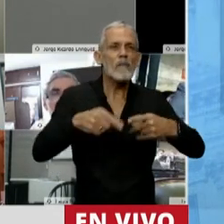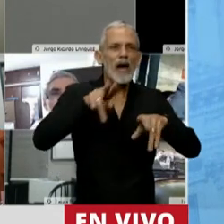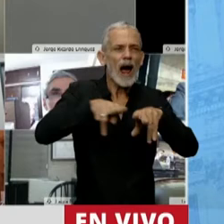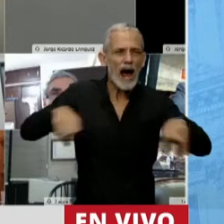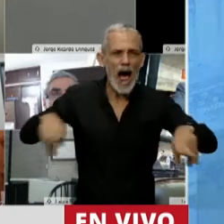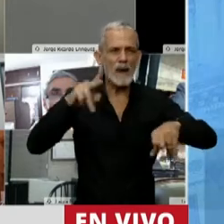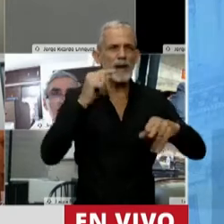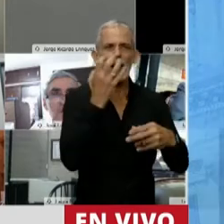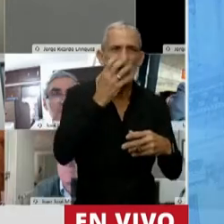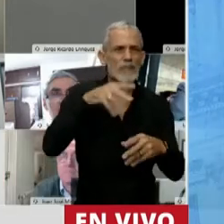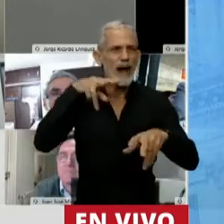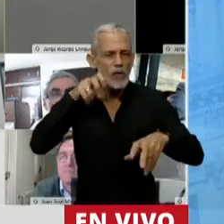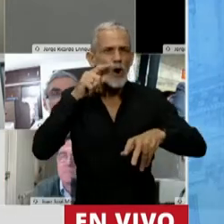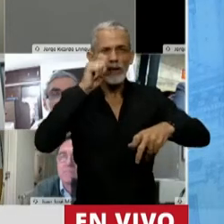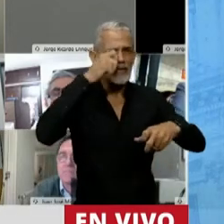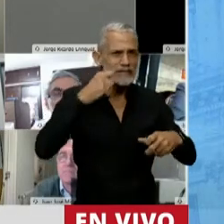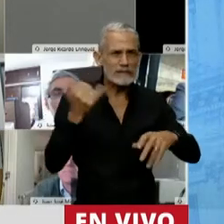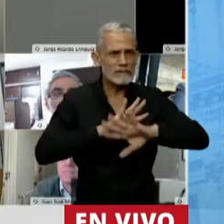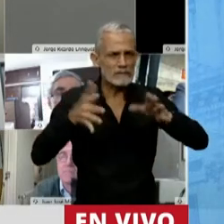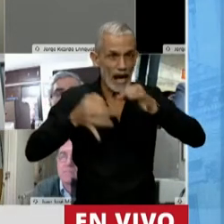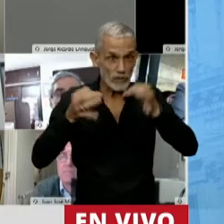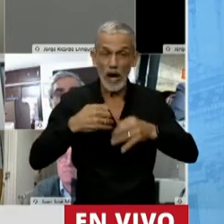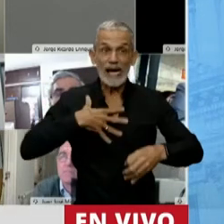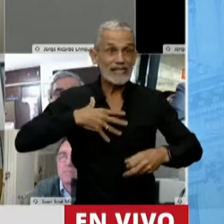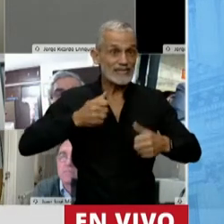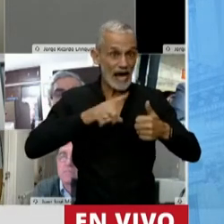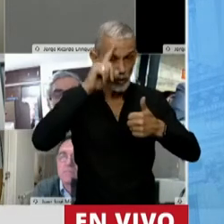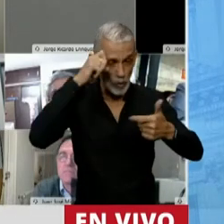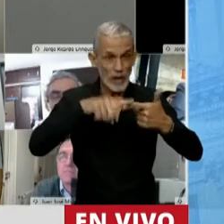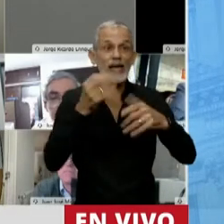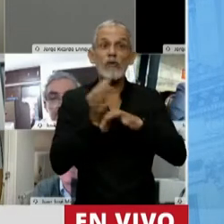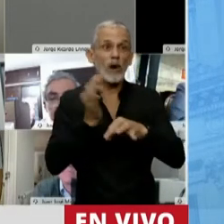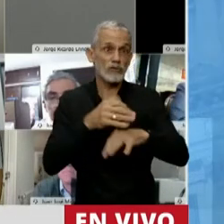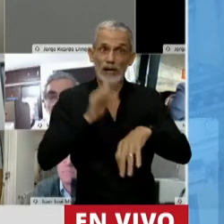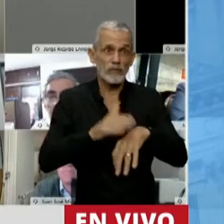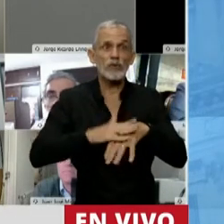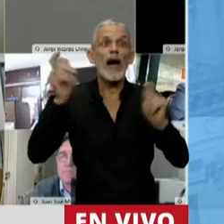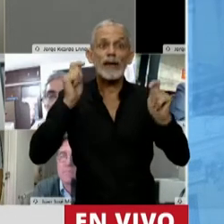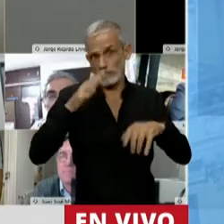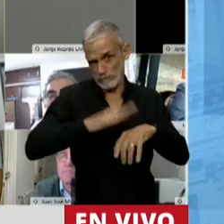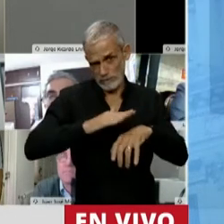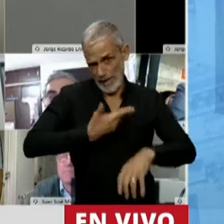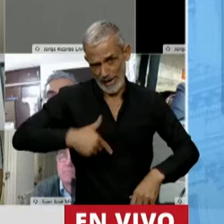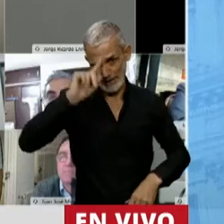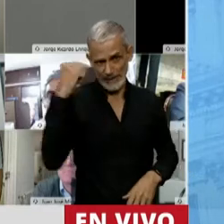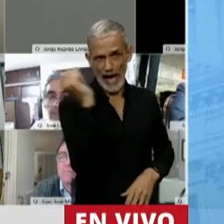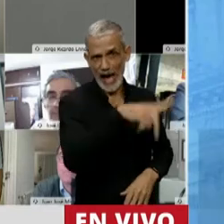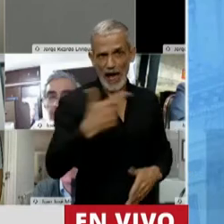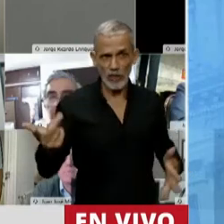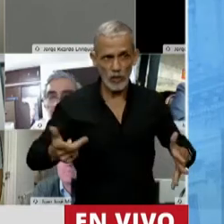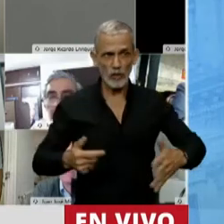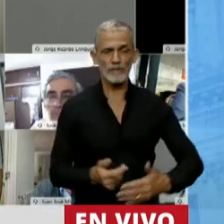camas, respiradores y testeos, porque la salud y la educación son responsabilidad del Estado, diputadas